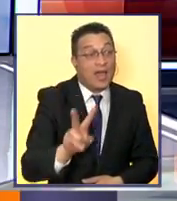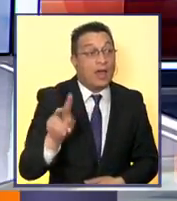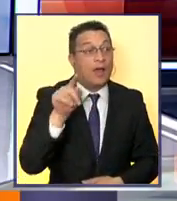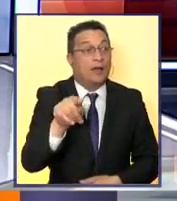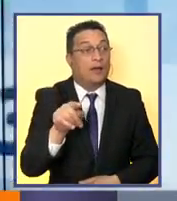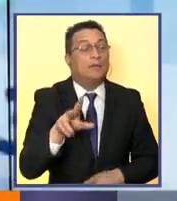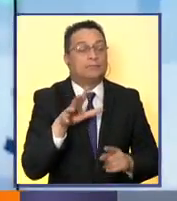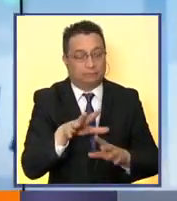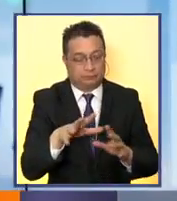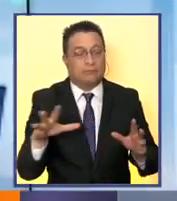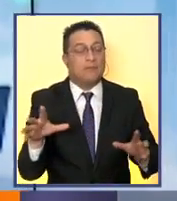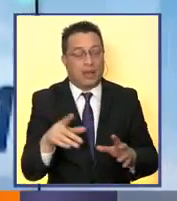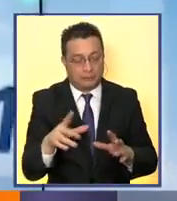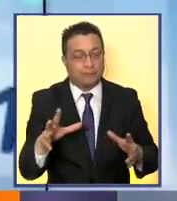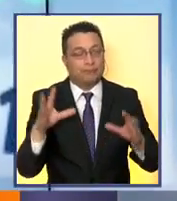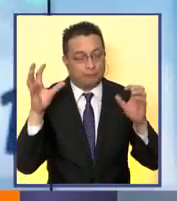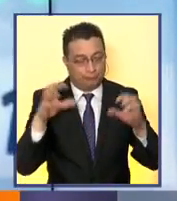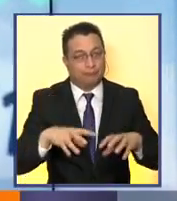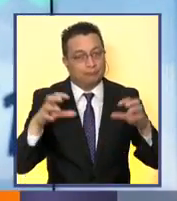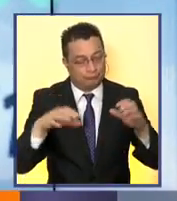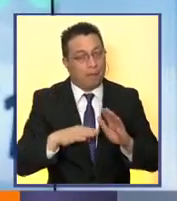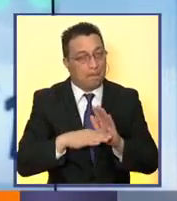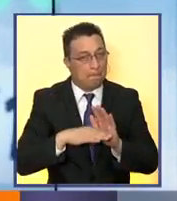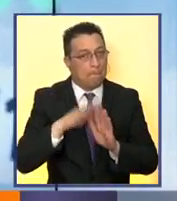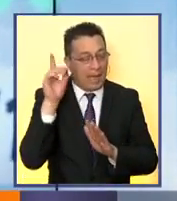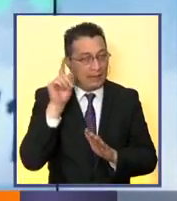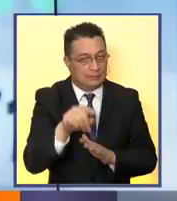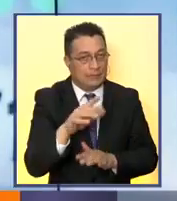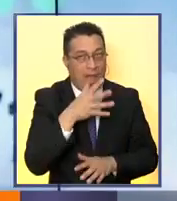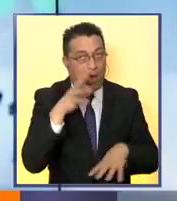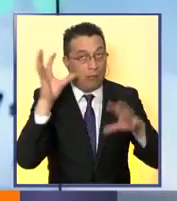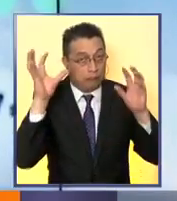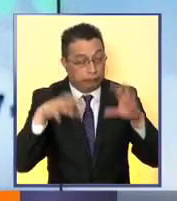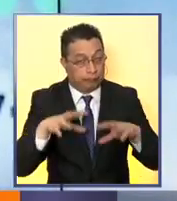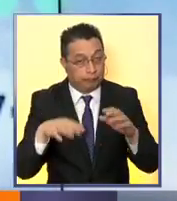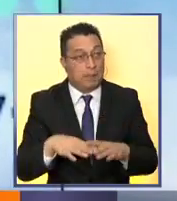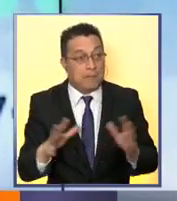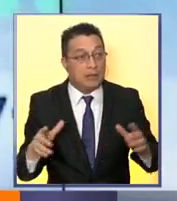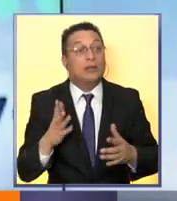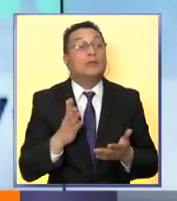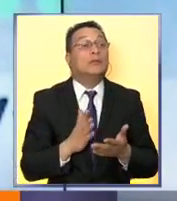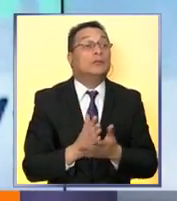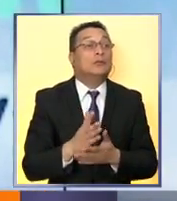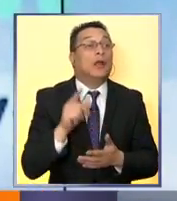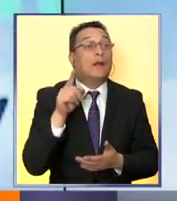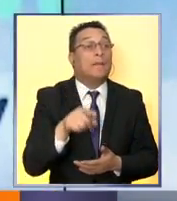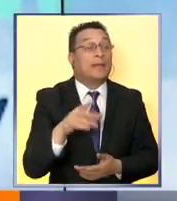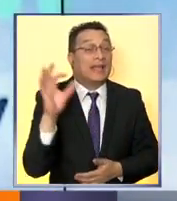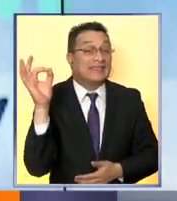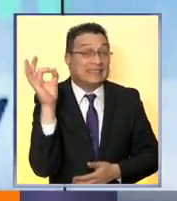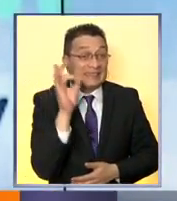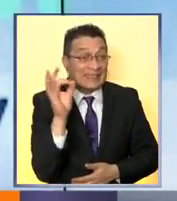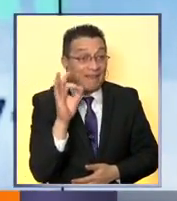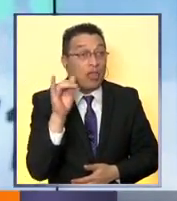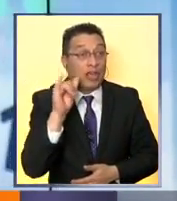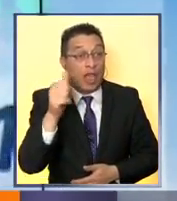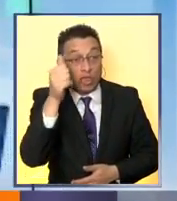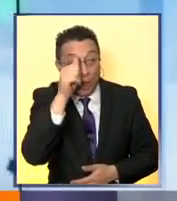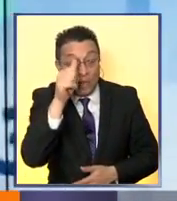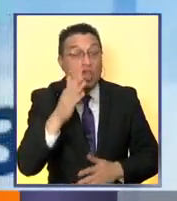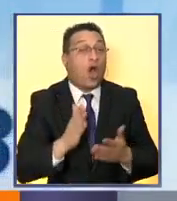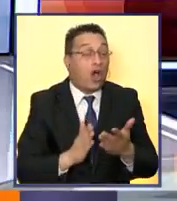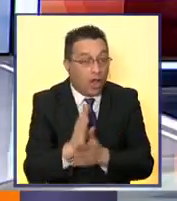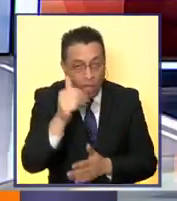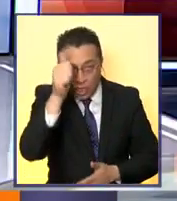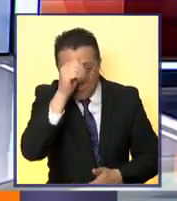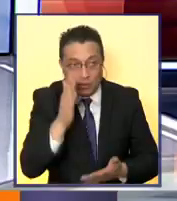ciudades donde van a recibir mayor cantidad de precipitación, mayor cantidad de agua también, partiendo también en la jornada del día domingo, presentándose